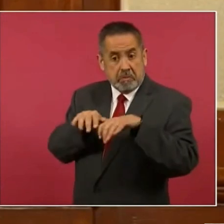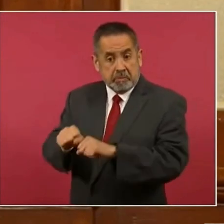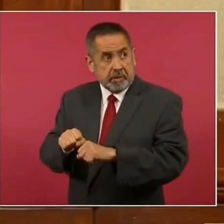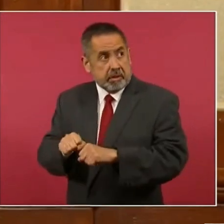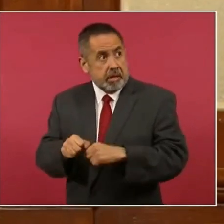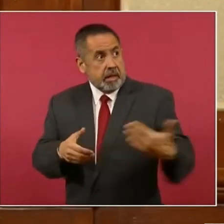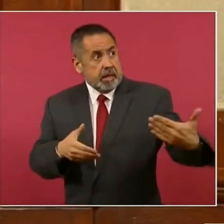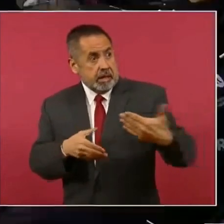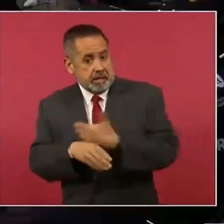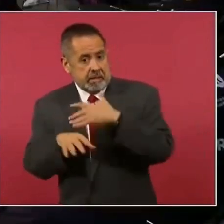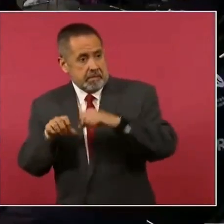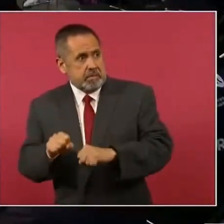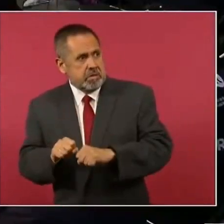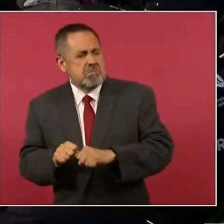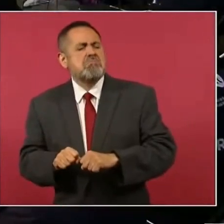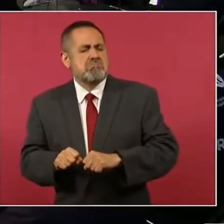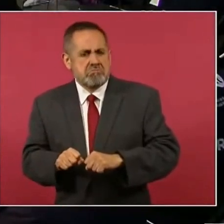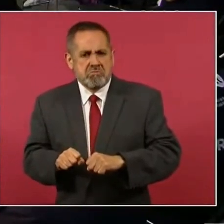le vamos a prender fuego